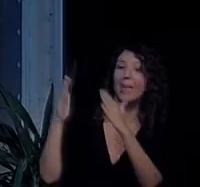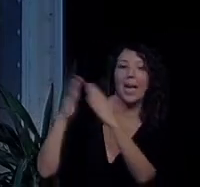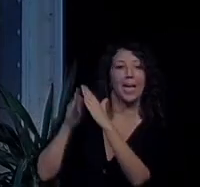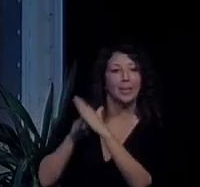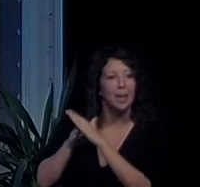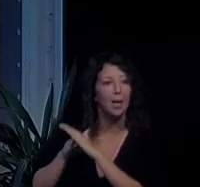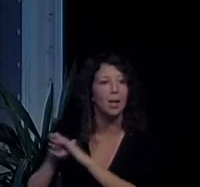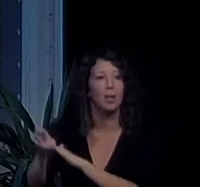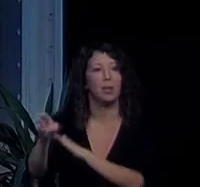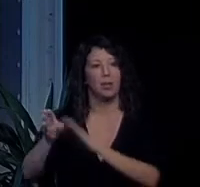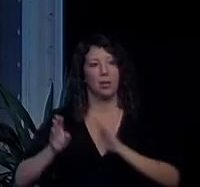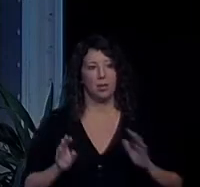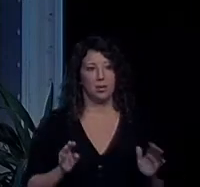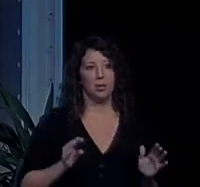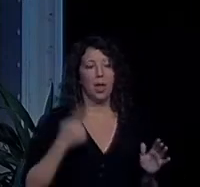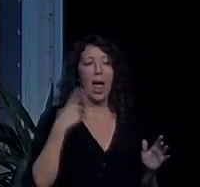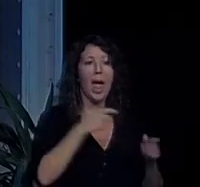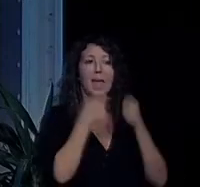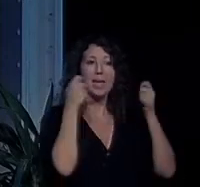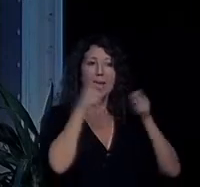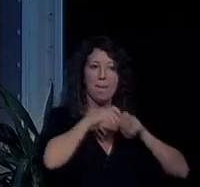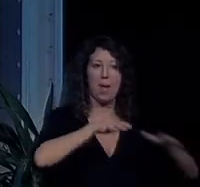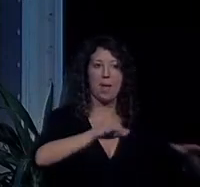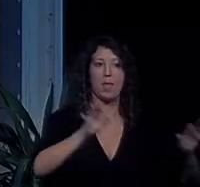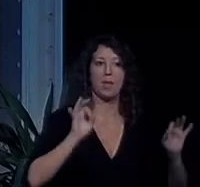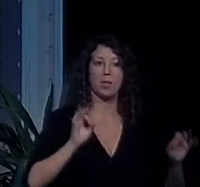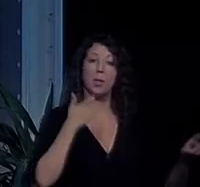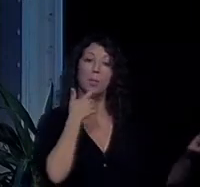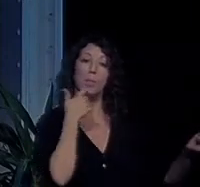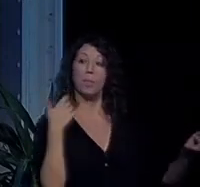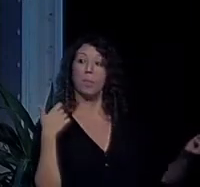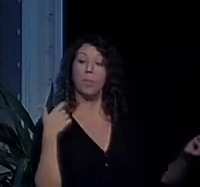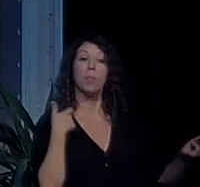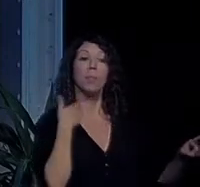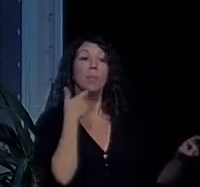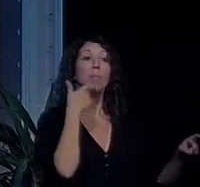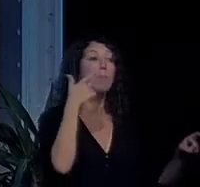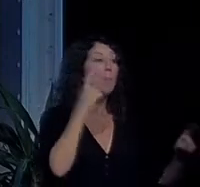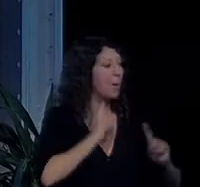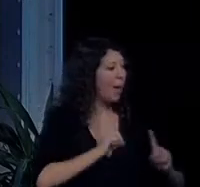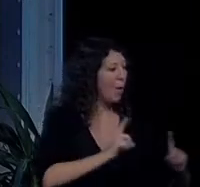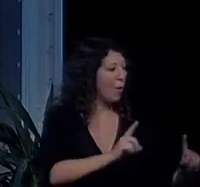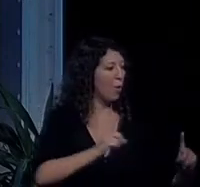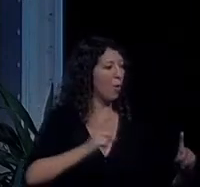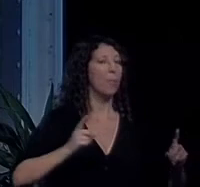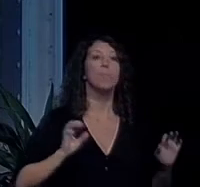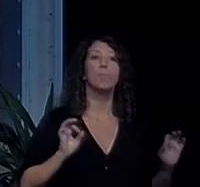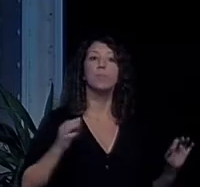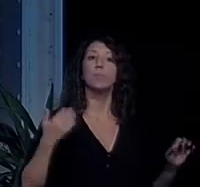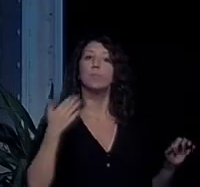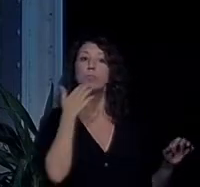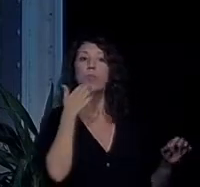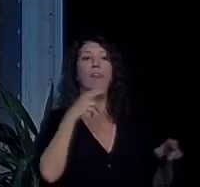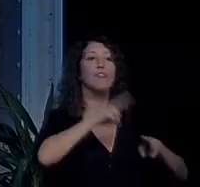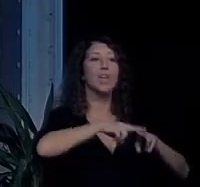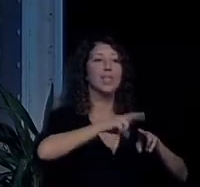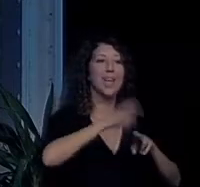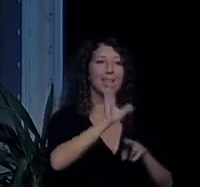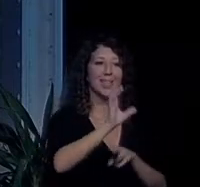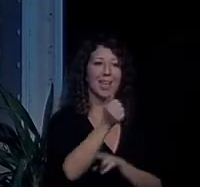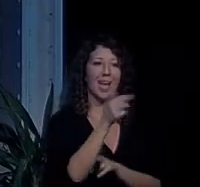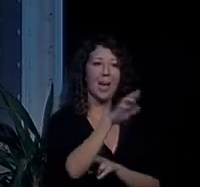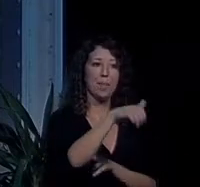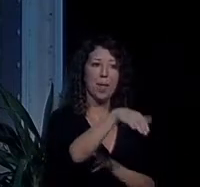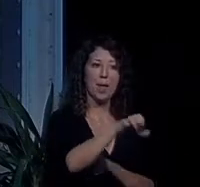¿no? Hay campañas de este tipo, por ejemplo, yo vivo en Bilbao, pero soy de Santurtzi, en Santurtzi también en las fiestas del Carmen hace